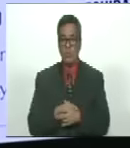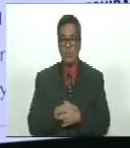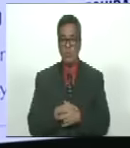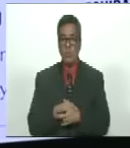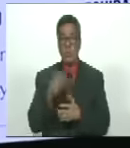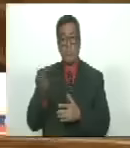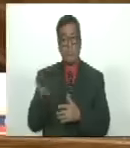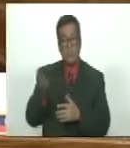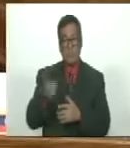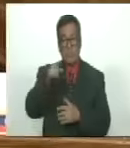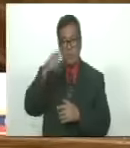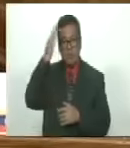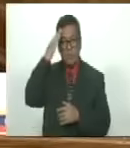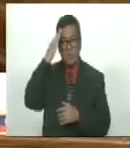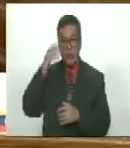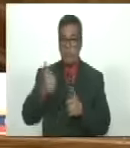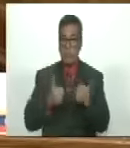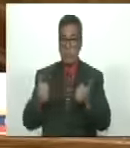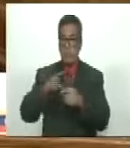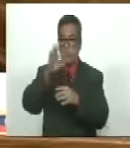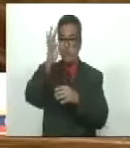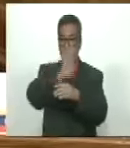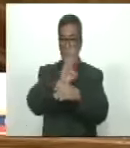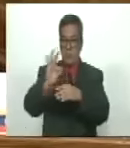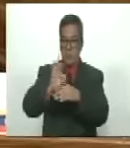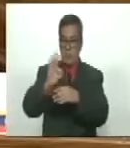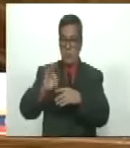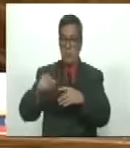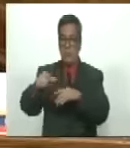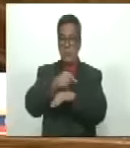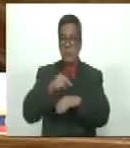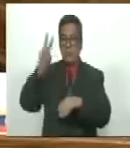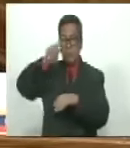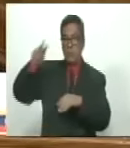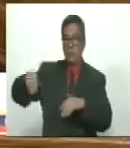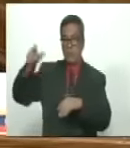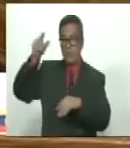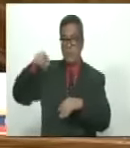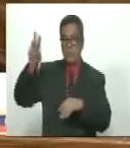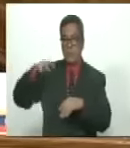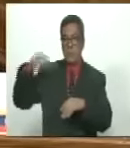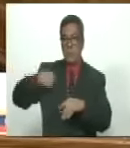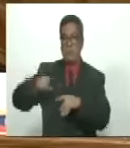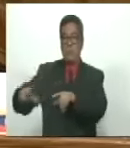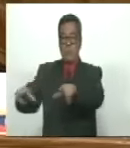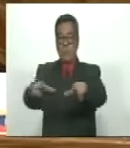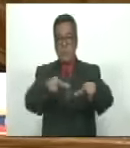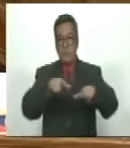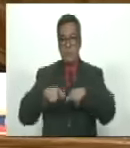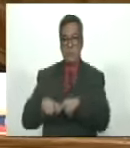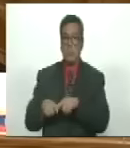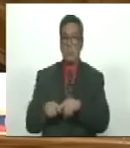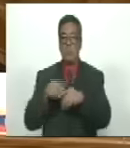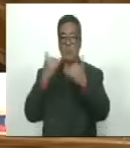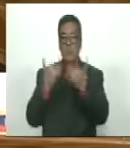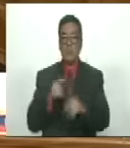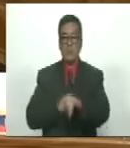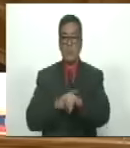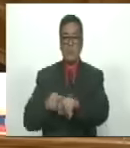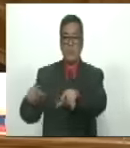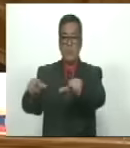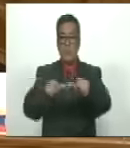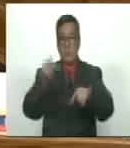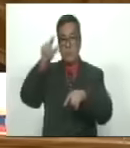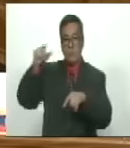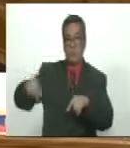Es importante para que sepamos cuáles son los límites del Estado de Guyana. El Estado de Guayana Esequiba tendrá la superficie del actual territorio